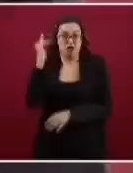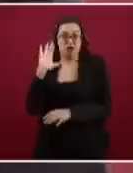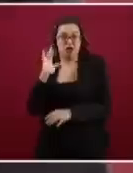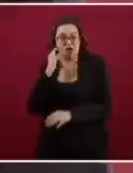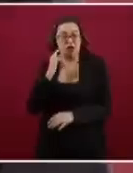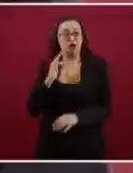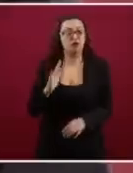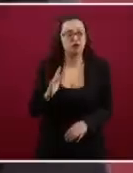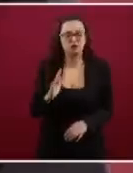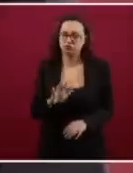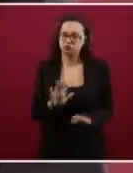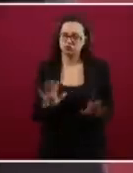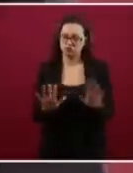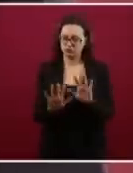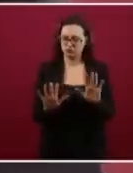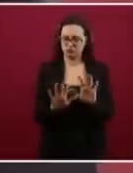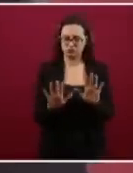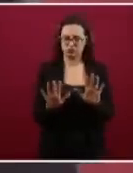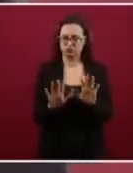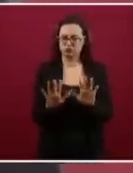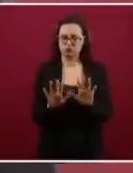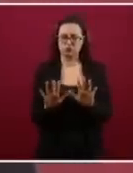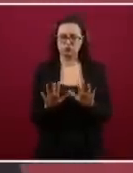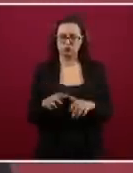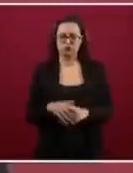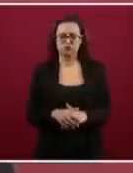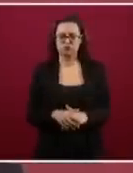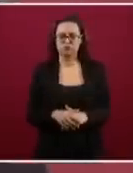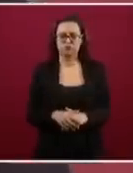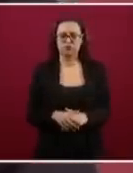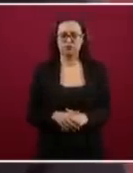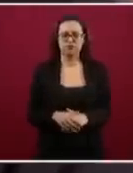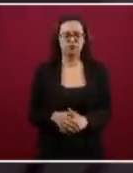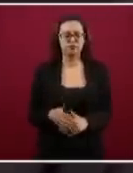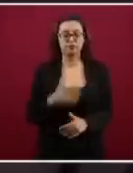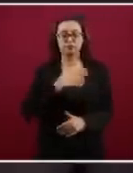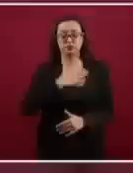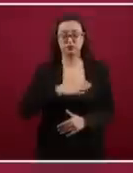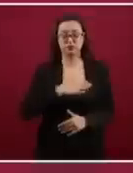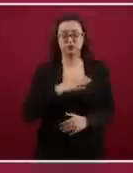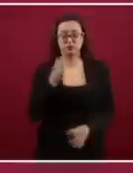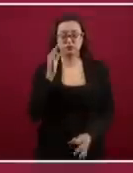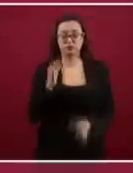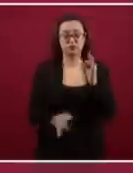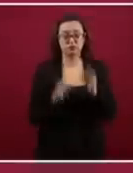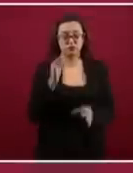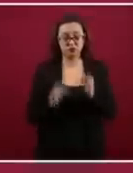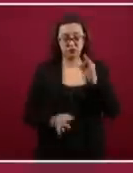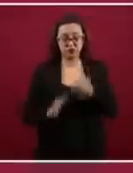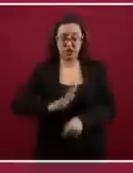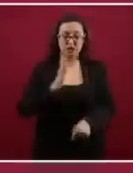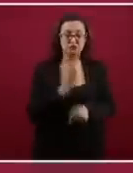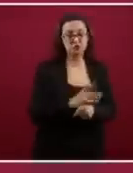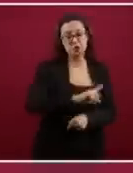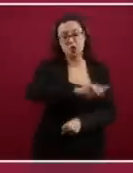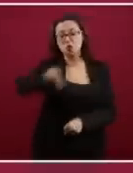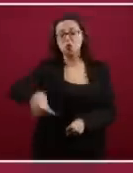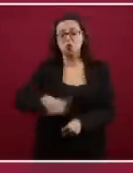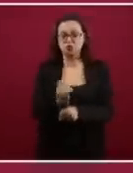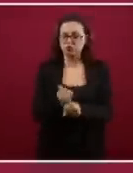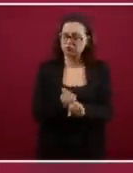No es a justicia y luego averiguas.